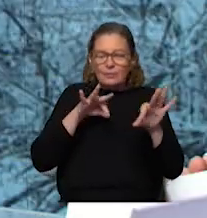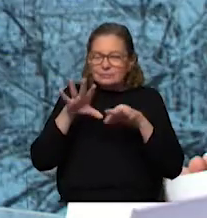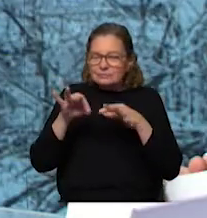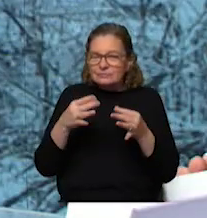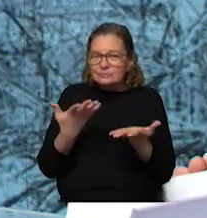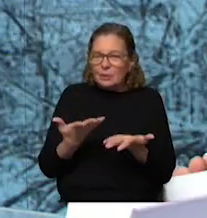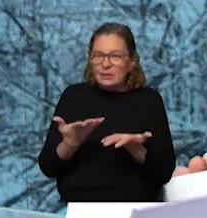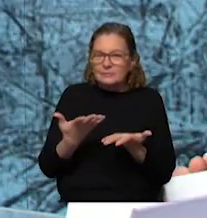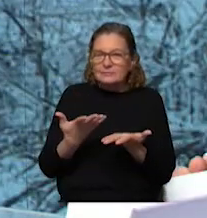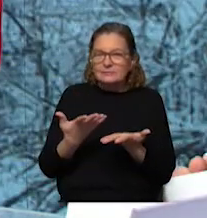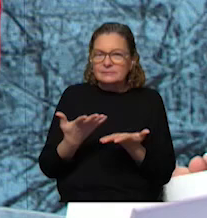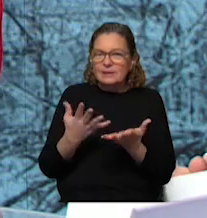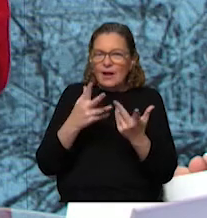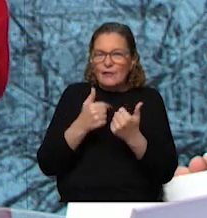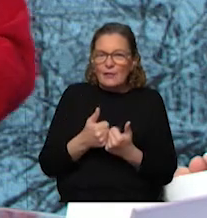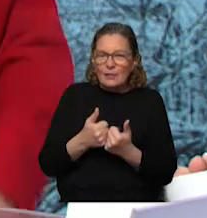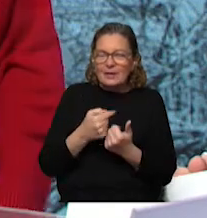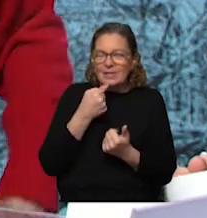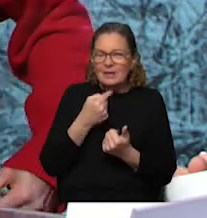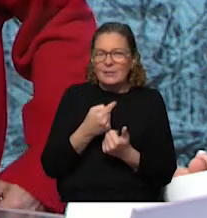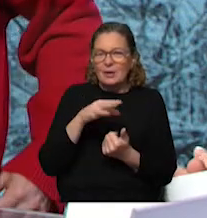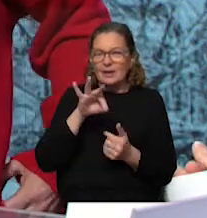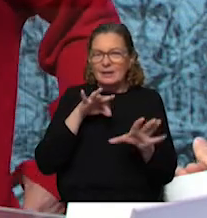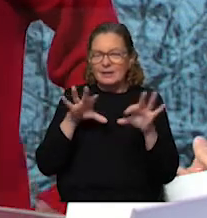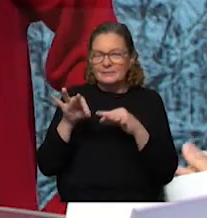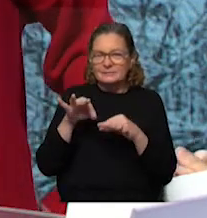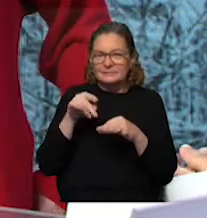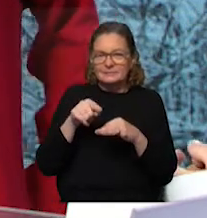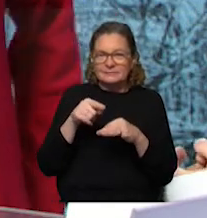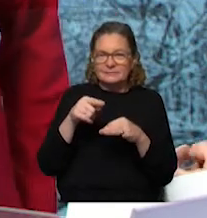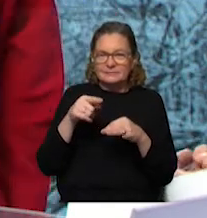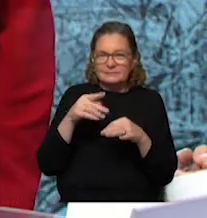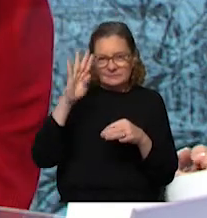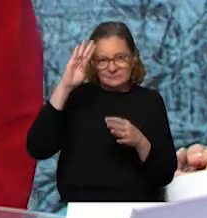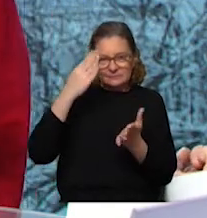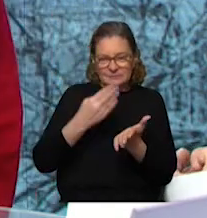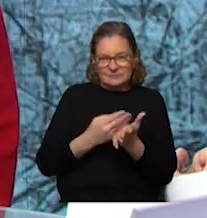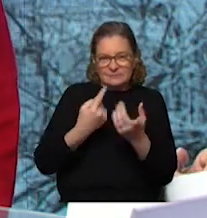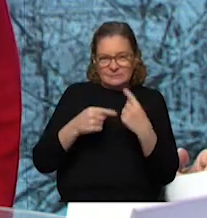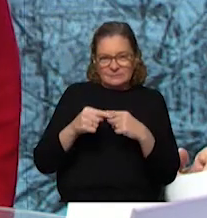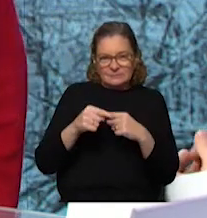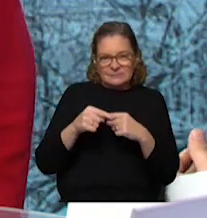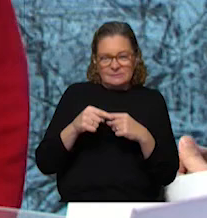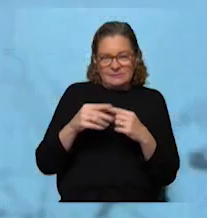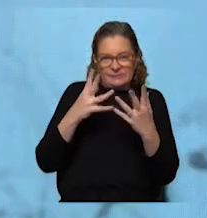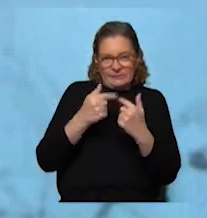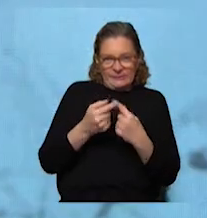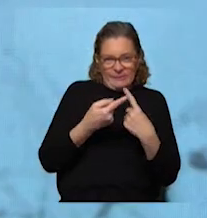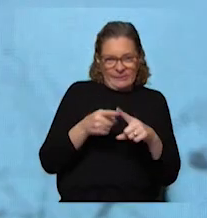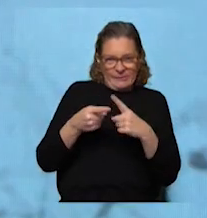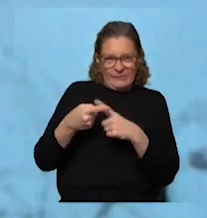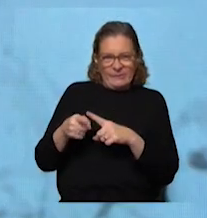digamos este la forma de elegir porque aparte eso están atravesadas por la dictadura pero de maneras completamente